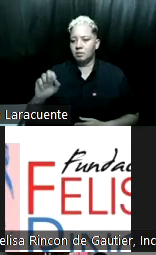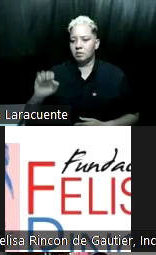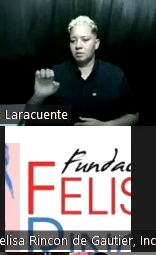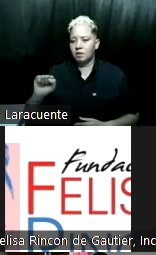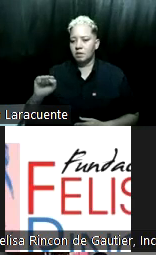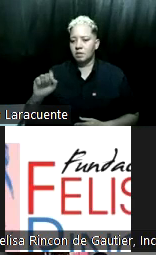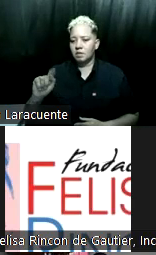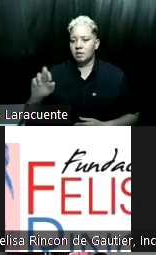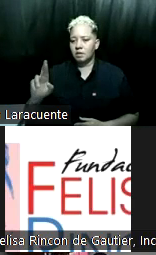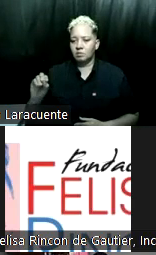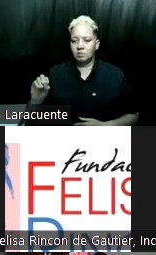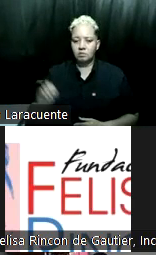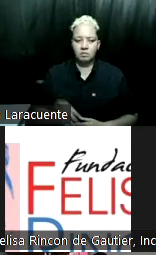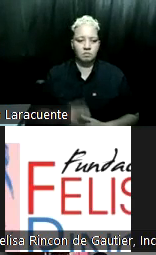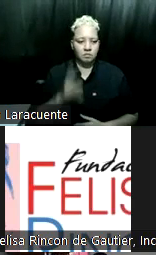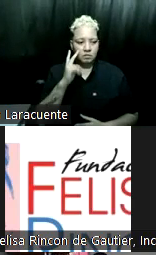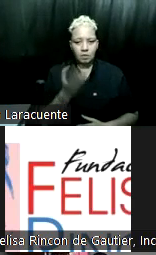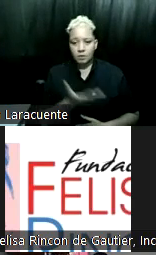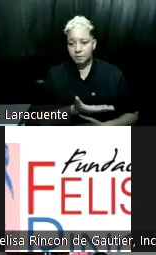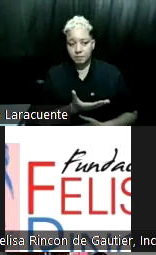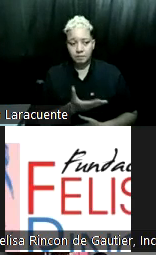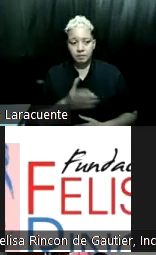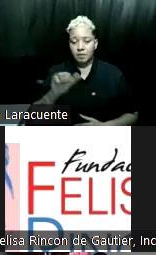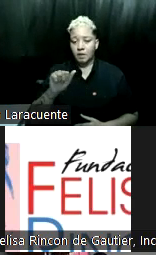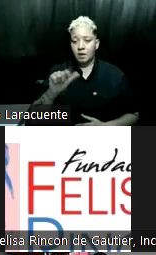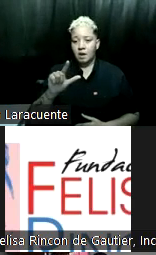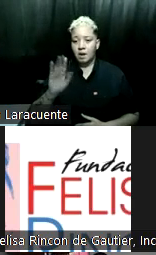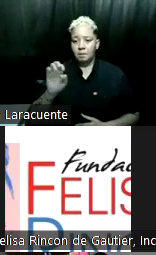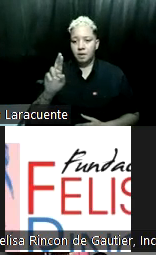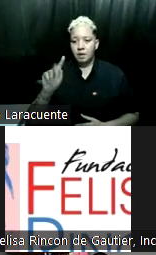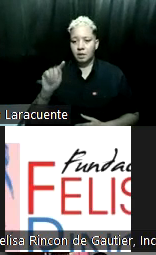Vemos acá una imagen de Alberto Samot. De hecho,